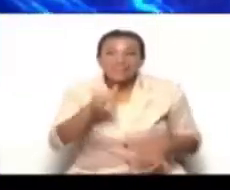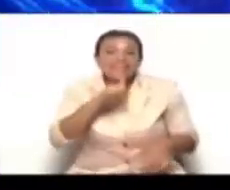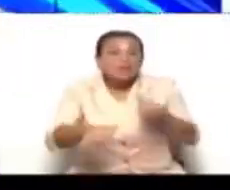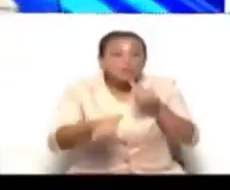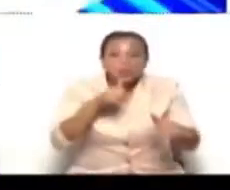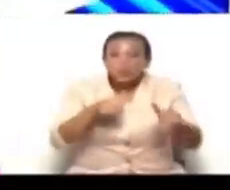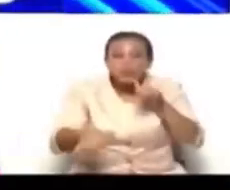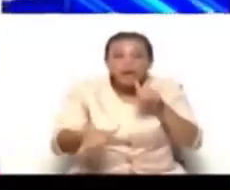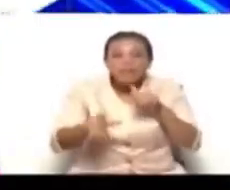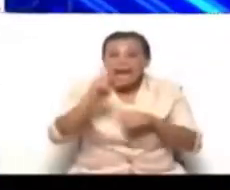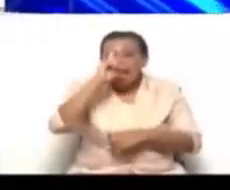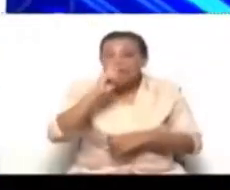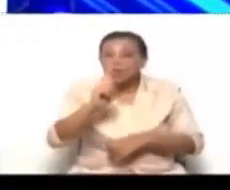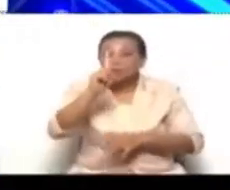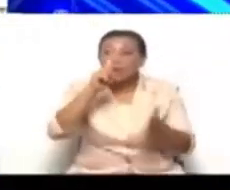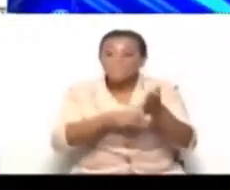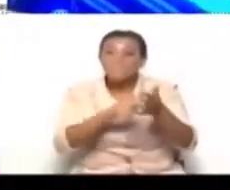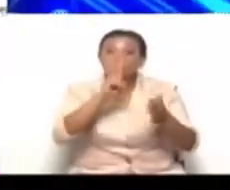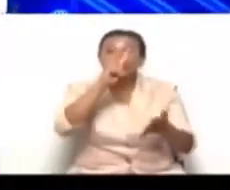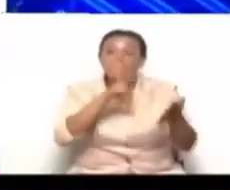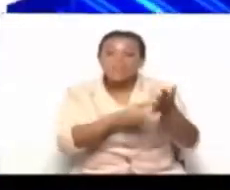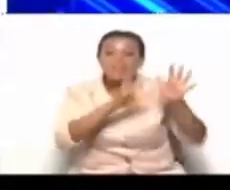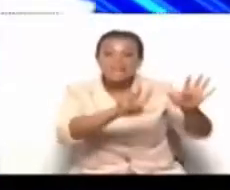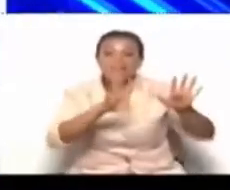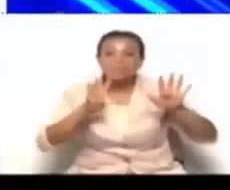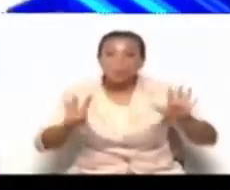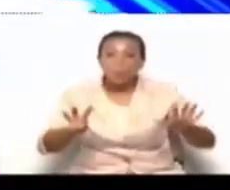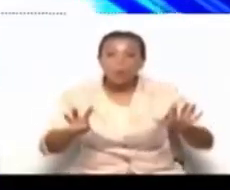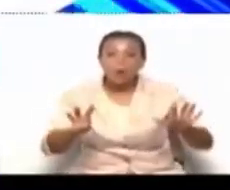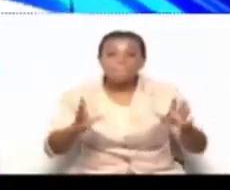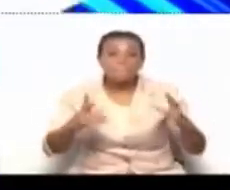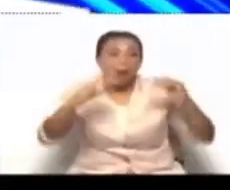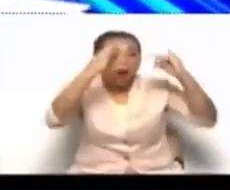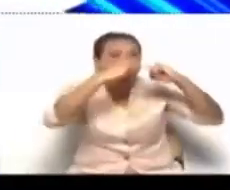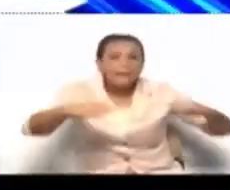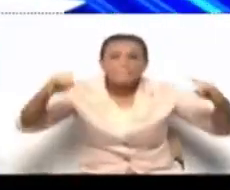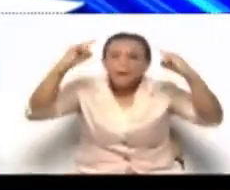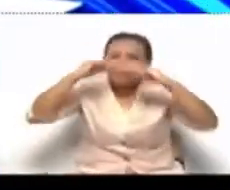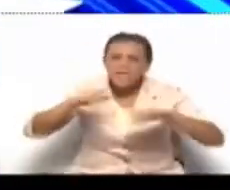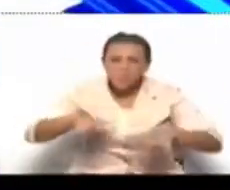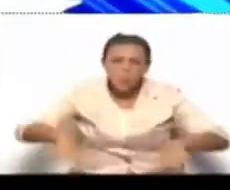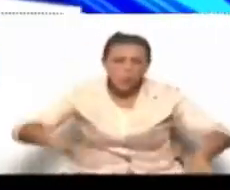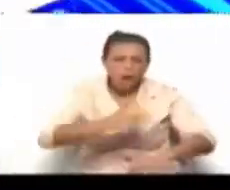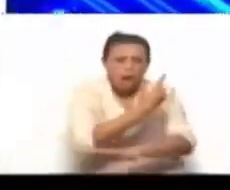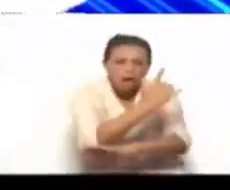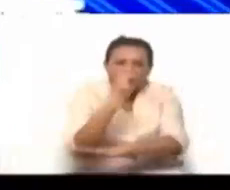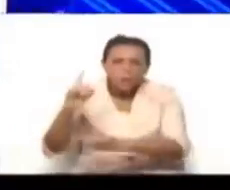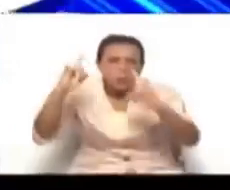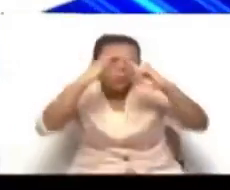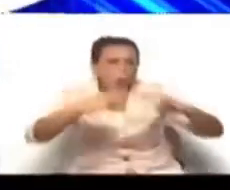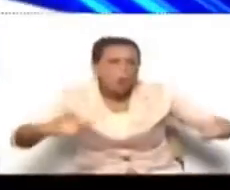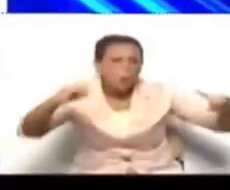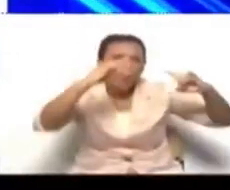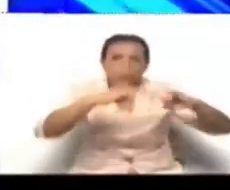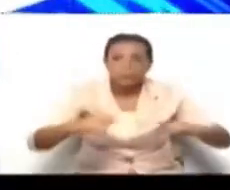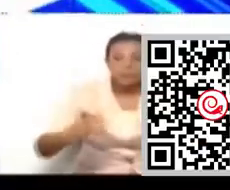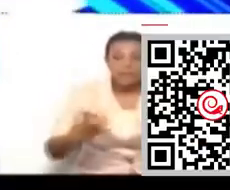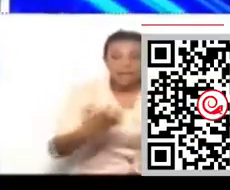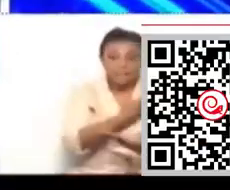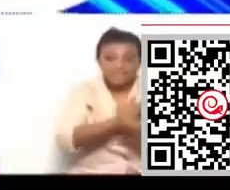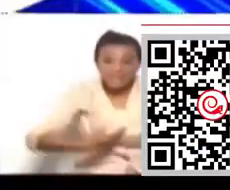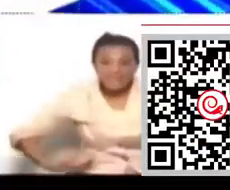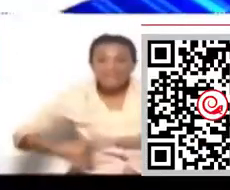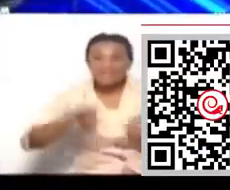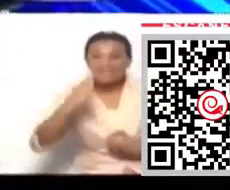denunciaron todo el año 2019 que había campamentos en el gobierno de Iván Duque,